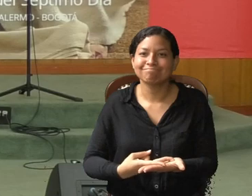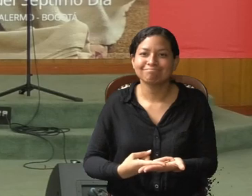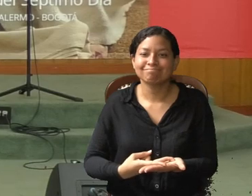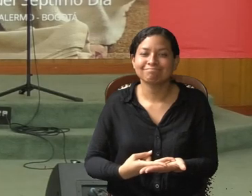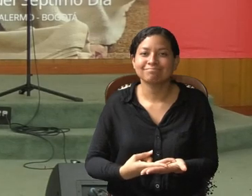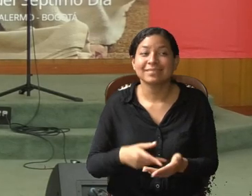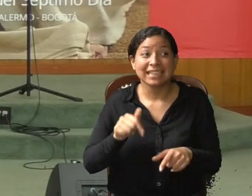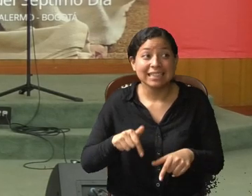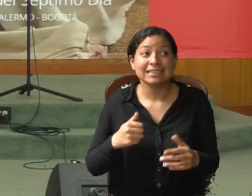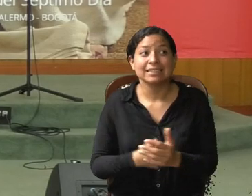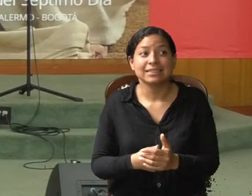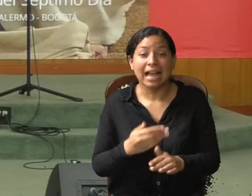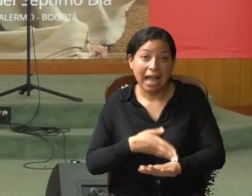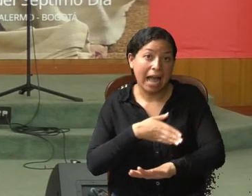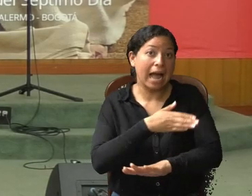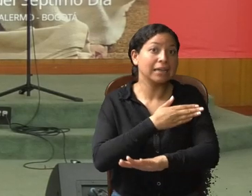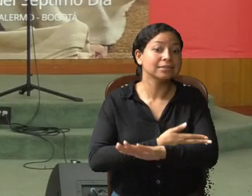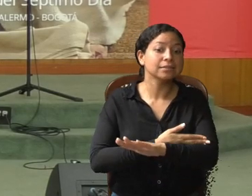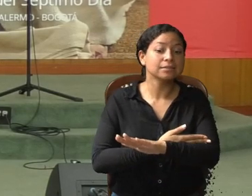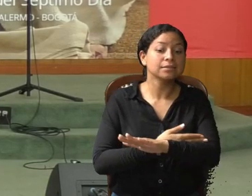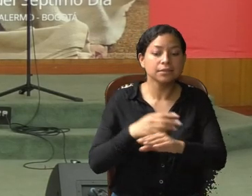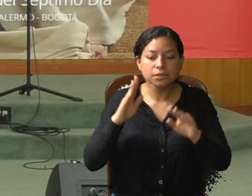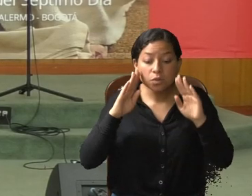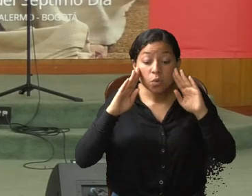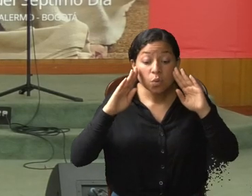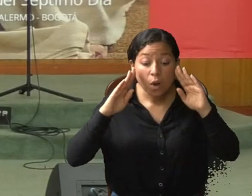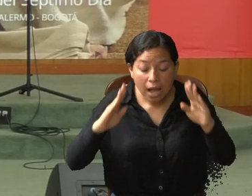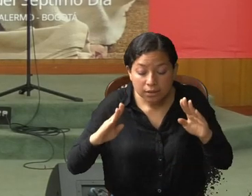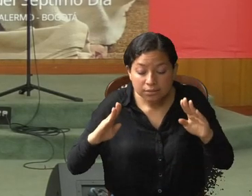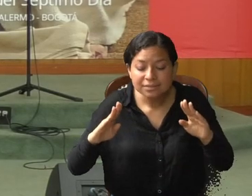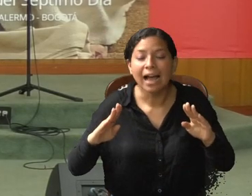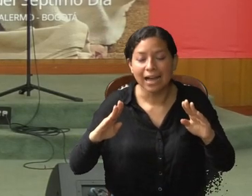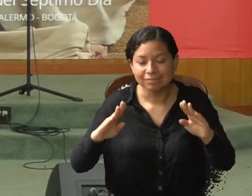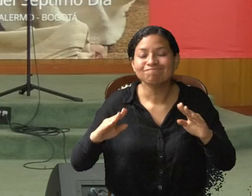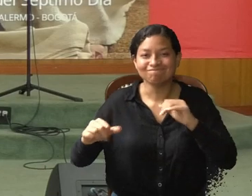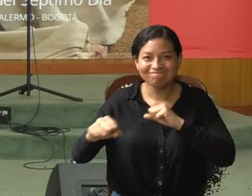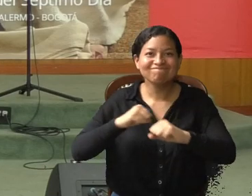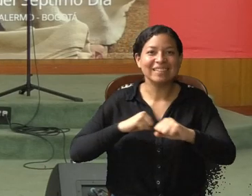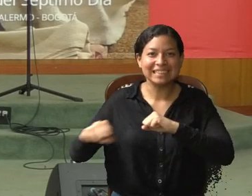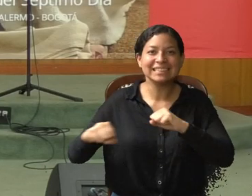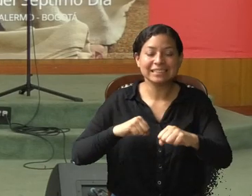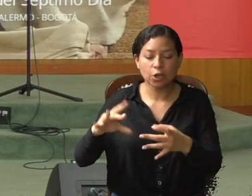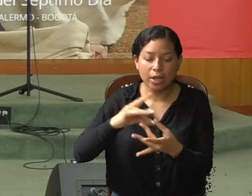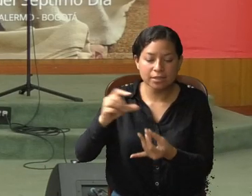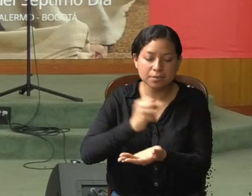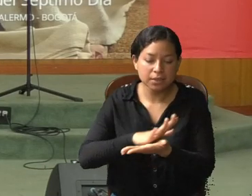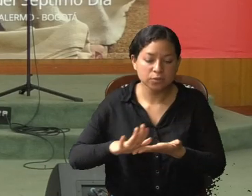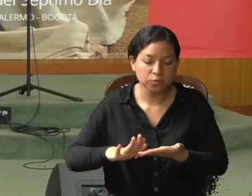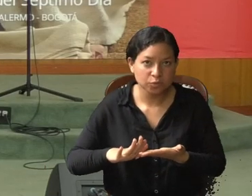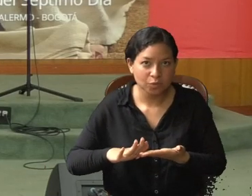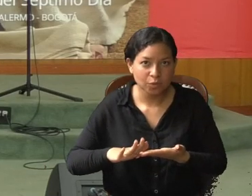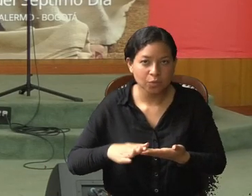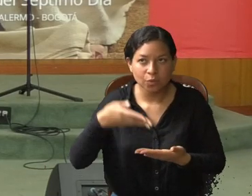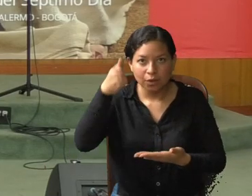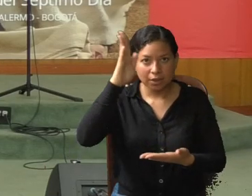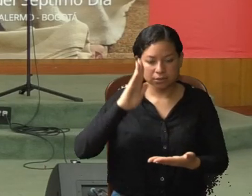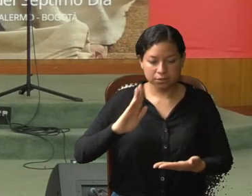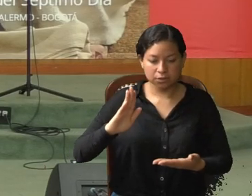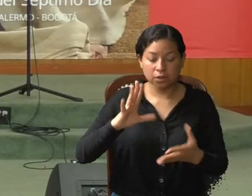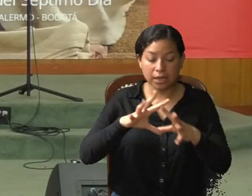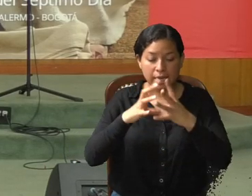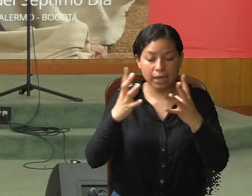sacudirse en anticipación de que suceda algo, esa es la acción que hace el Espíritu Santo o que hace el Espíritu de Dios sobre la faz